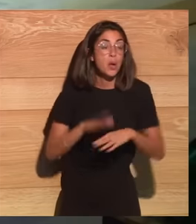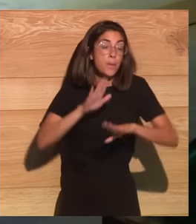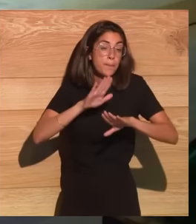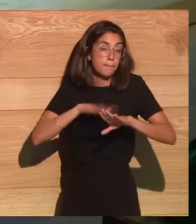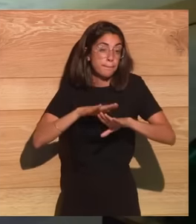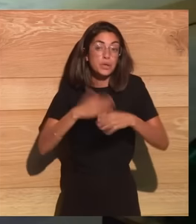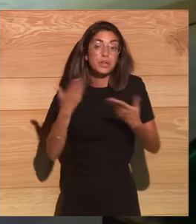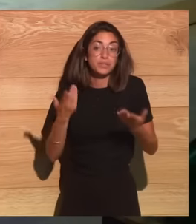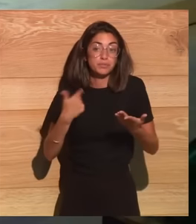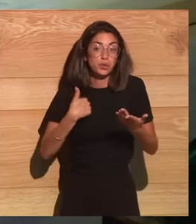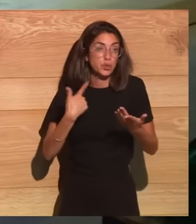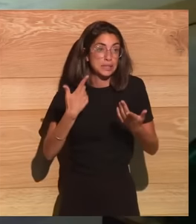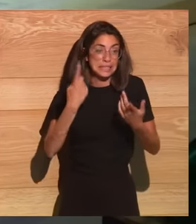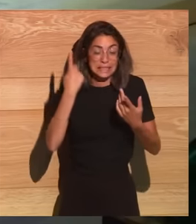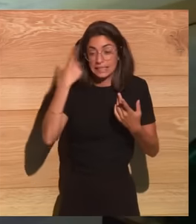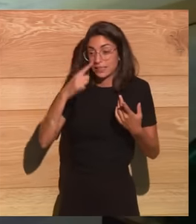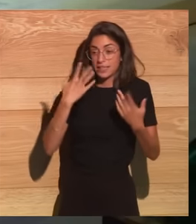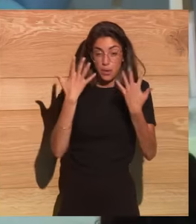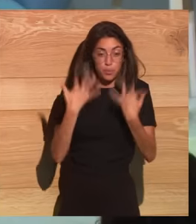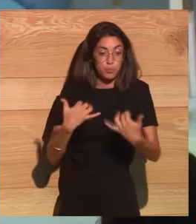porque yo sé leer muy bien al público y